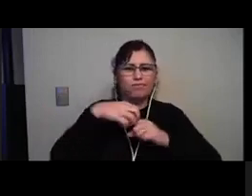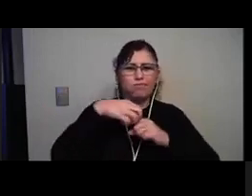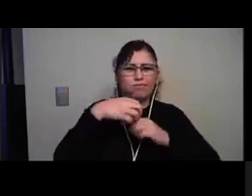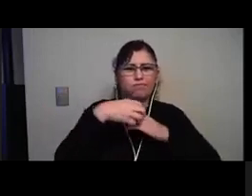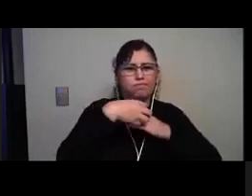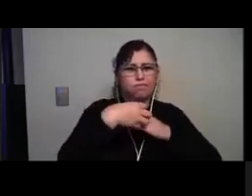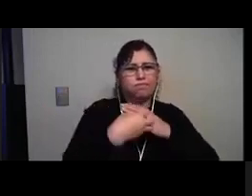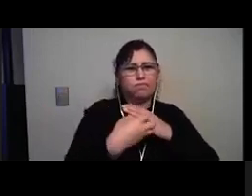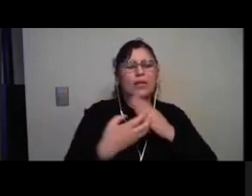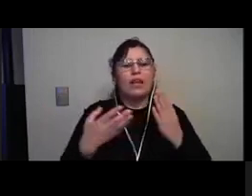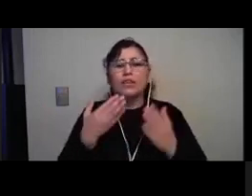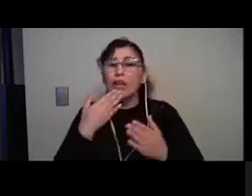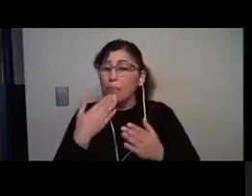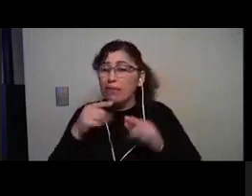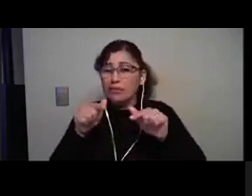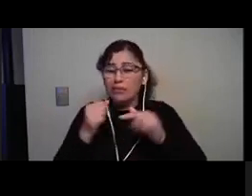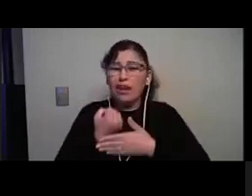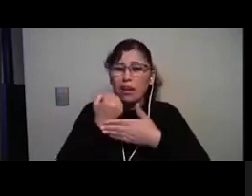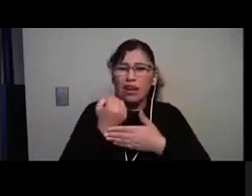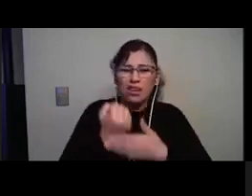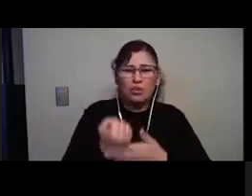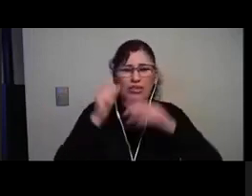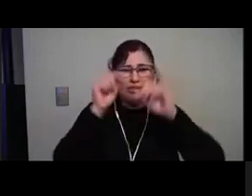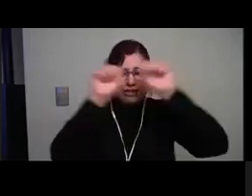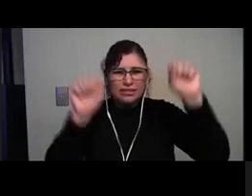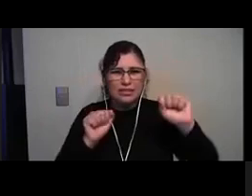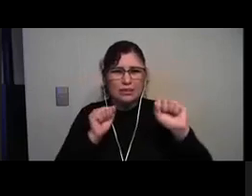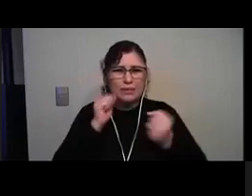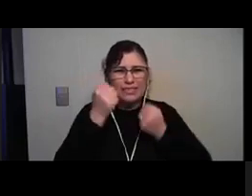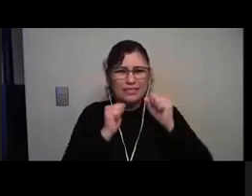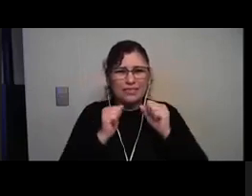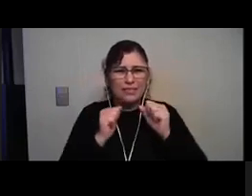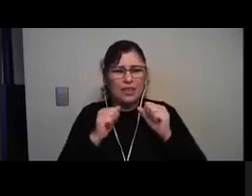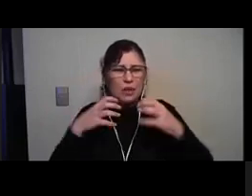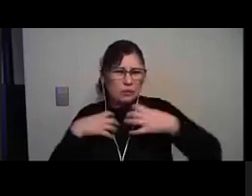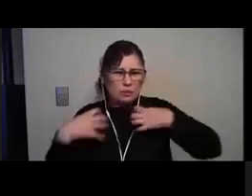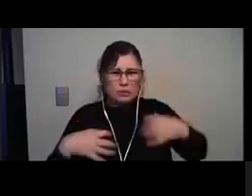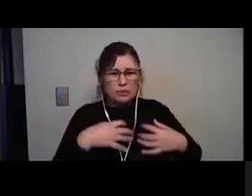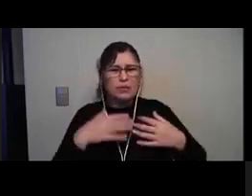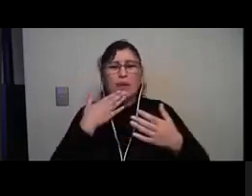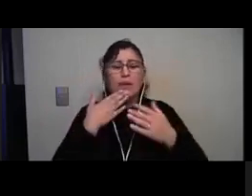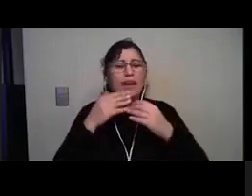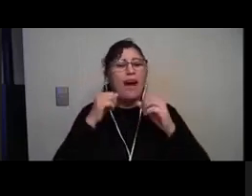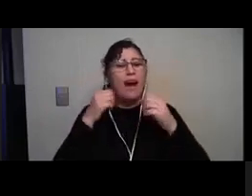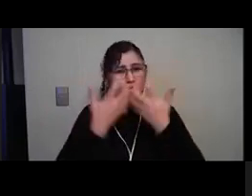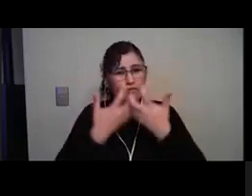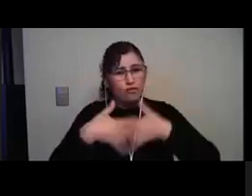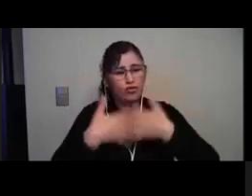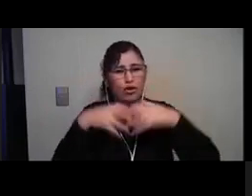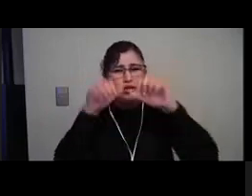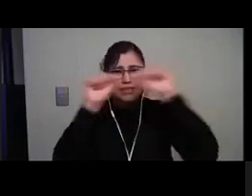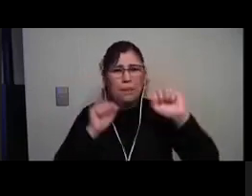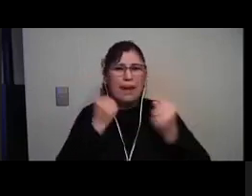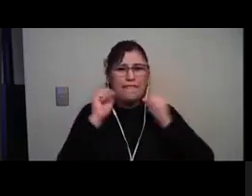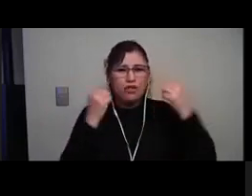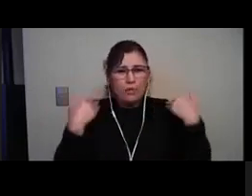a una multiplicidad de sistemas y entre ellos la funcionalidad del sistema nervioso, además